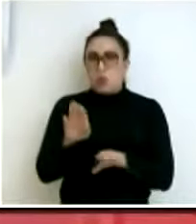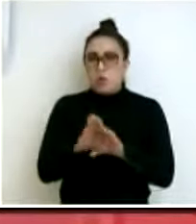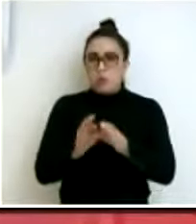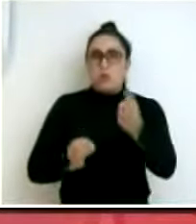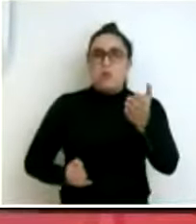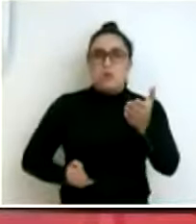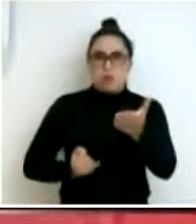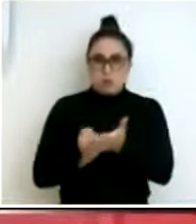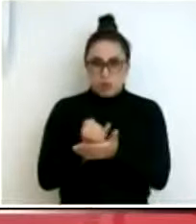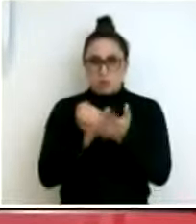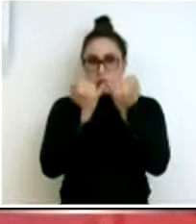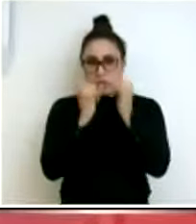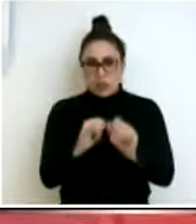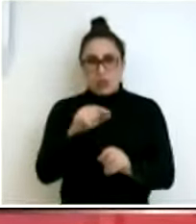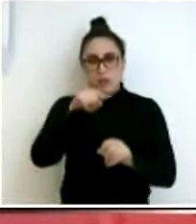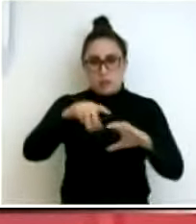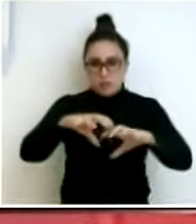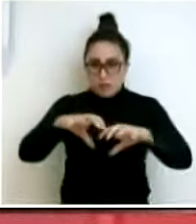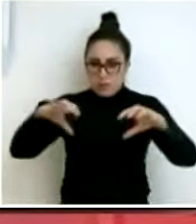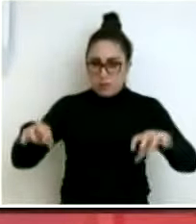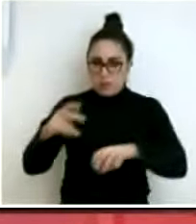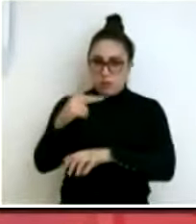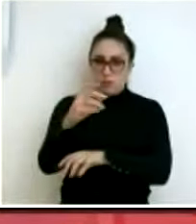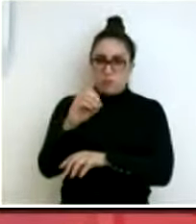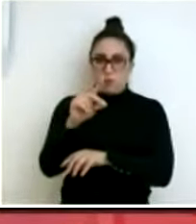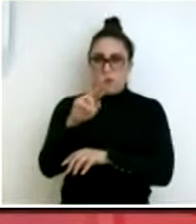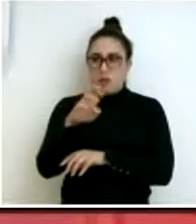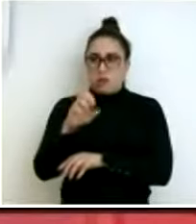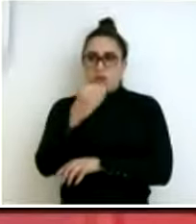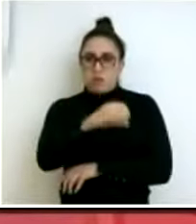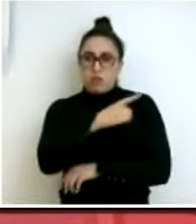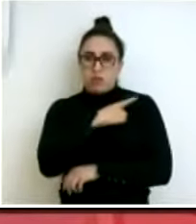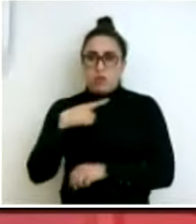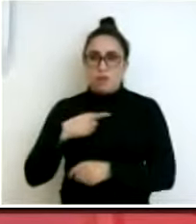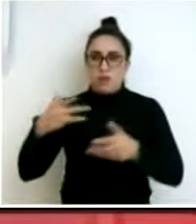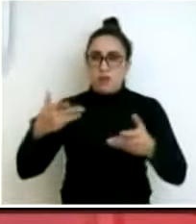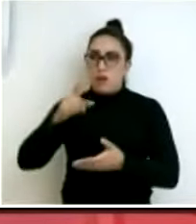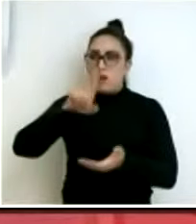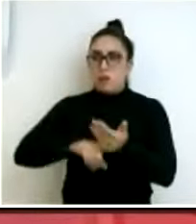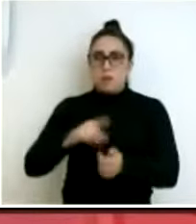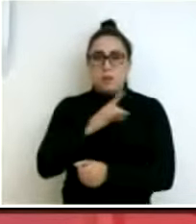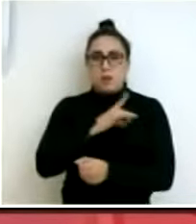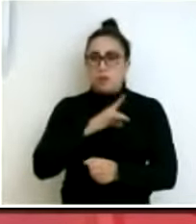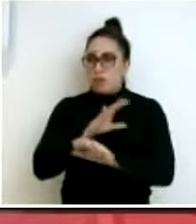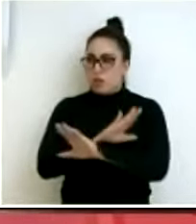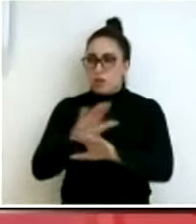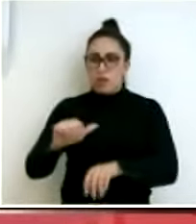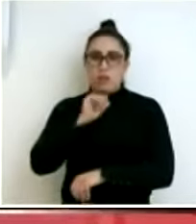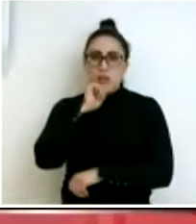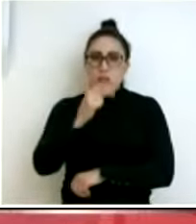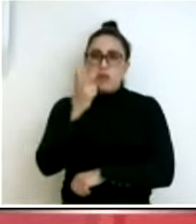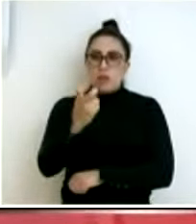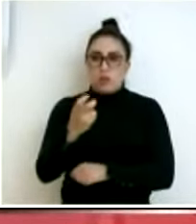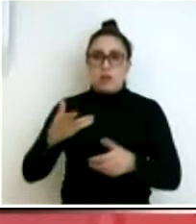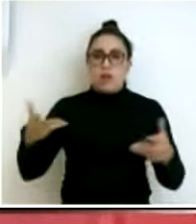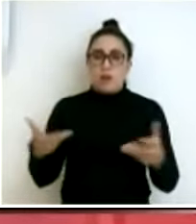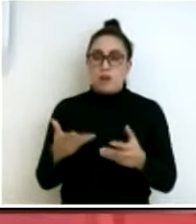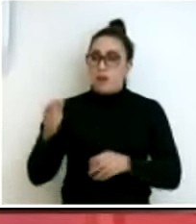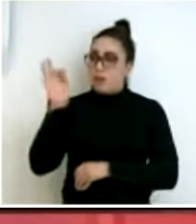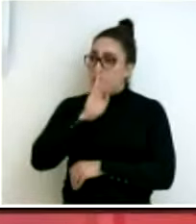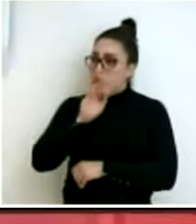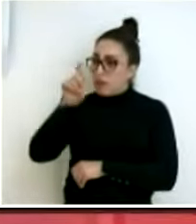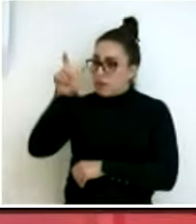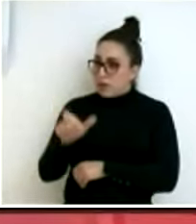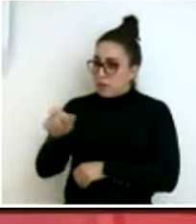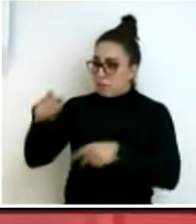la independencia de poderes. Lo haremos sin miedo. El peor miedo